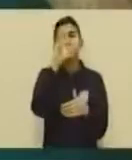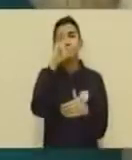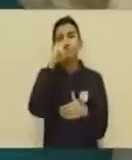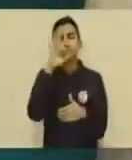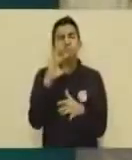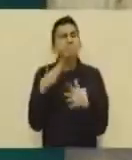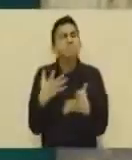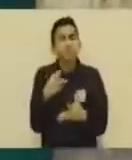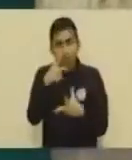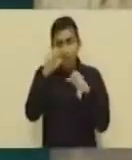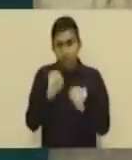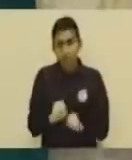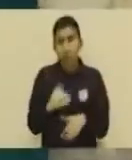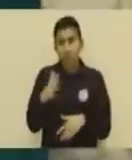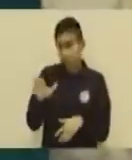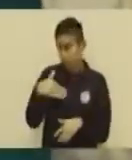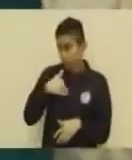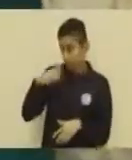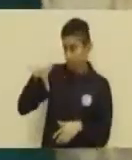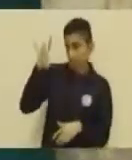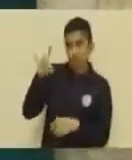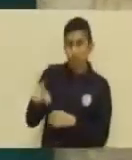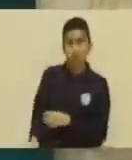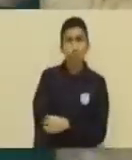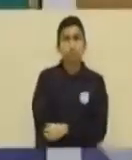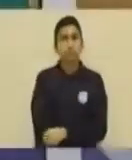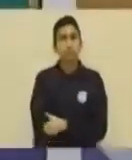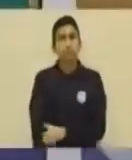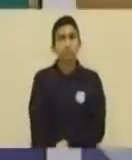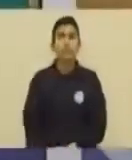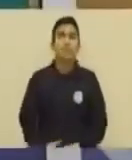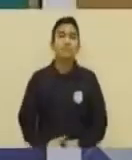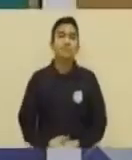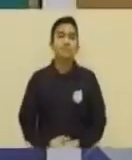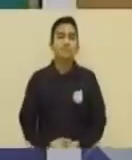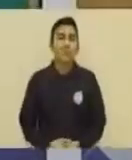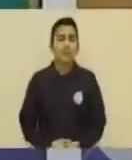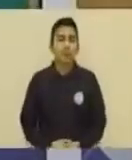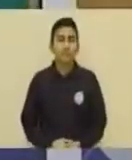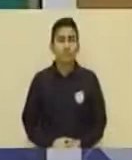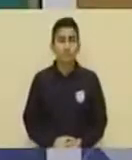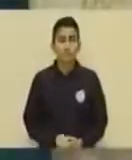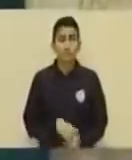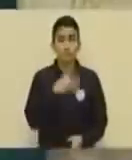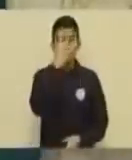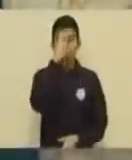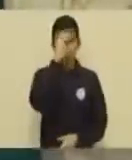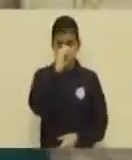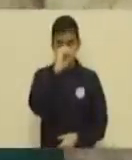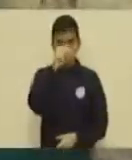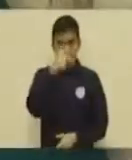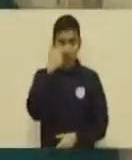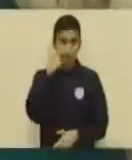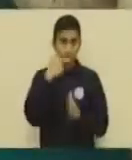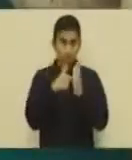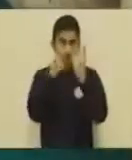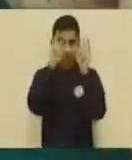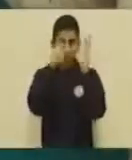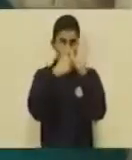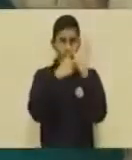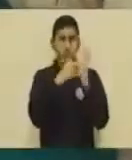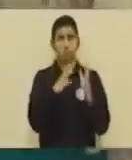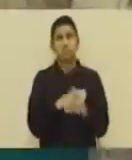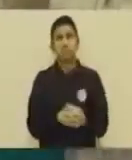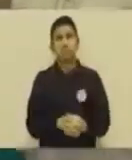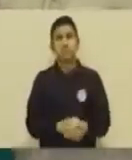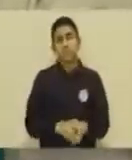vamos a obtener de estos, ¿verdad? Sin colocarle el signo. Nos queda aquí 40, en este le quitamos el signo menos y solo nos queda